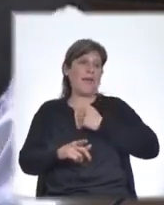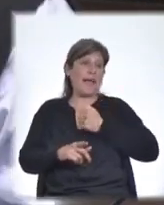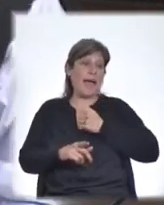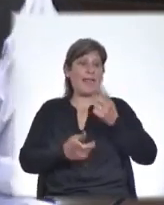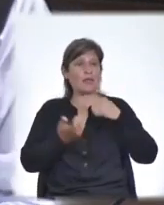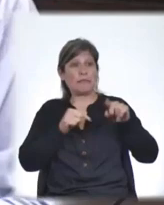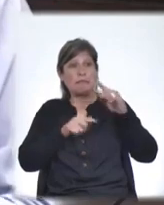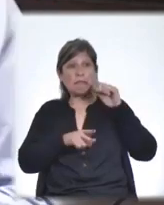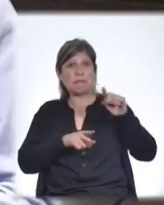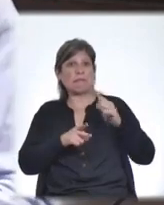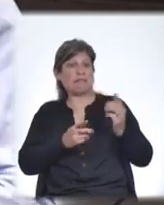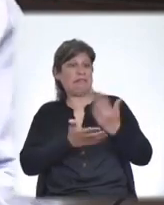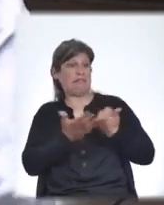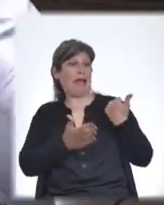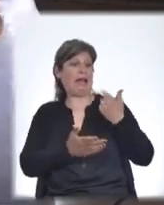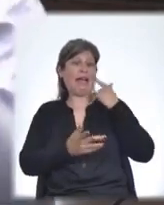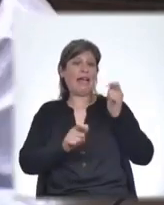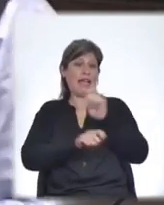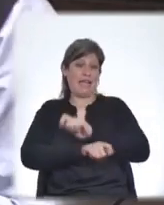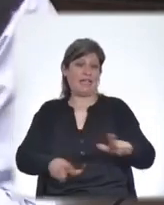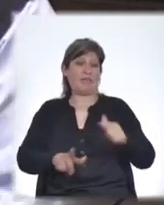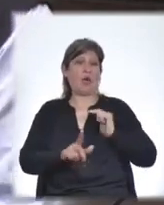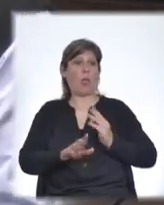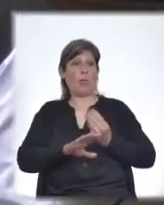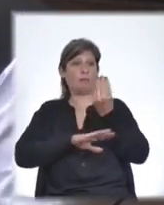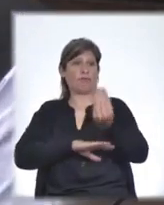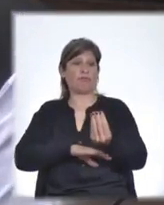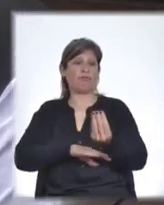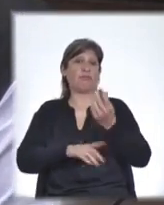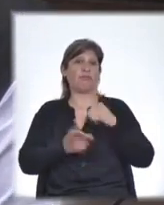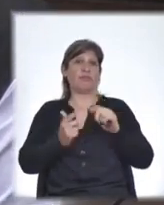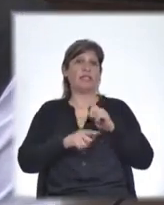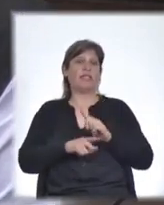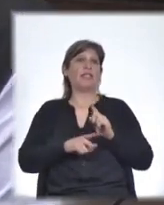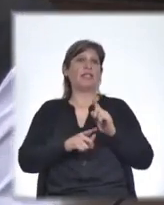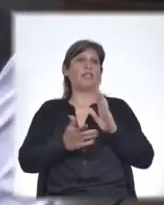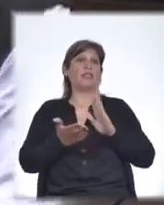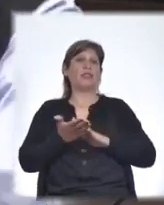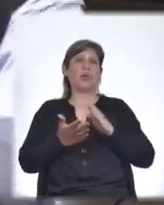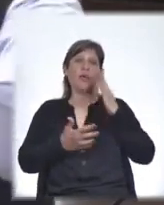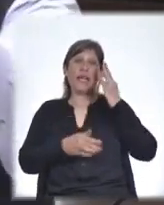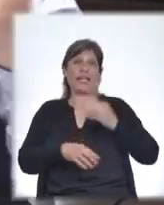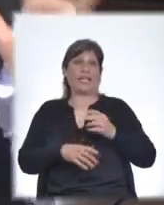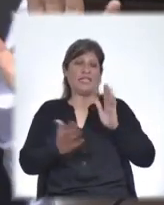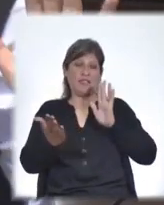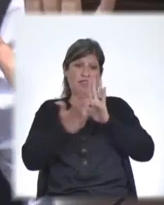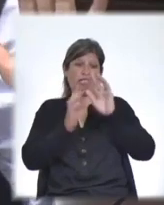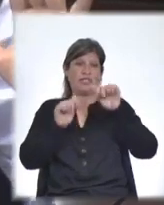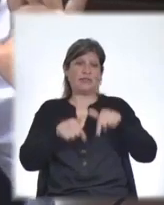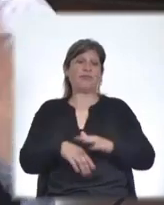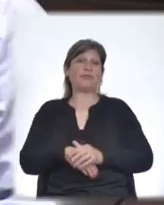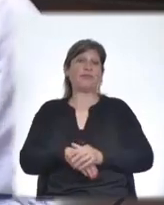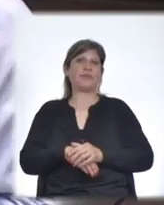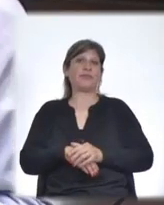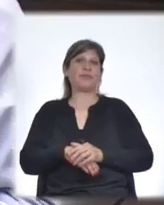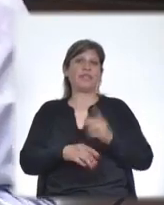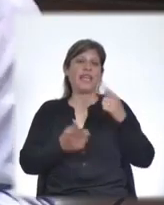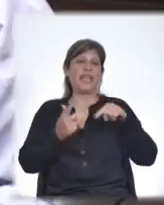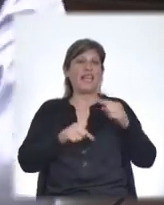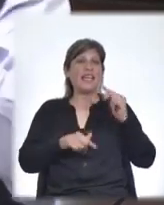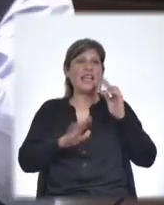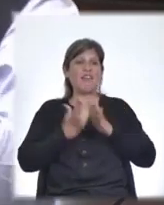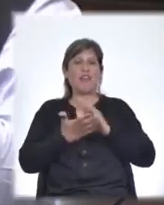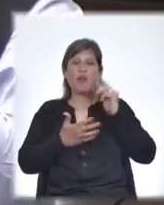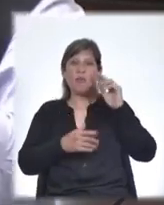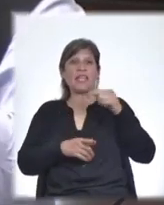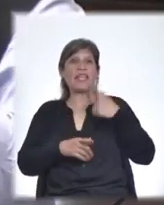egoísmo cuando tengan que ir a presentarse según sus creencias frente a eso. Esa visión liberal compasiva dice que lo que tiene que